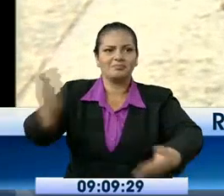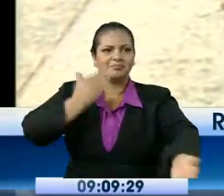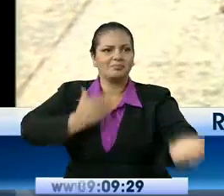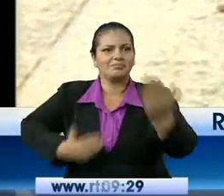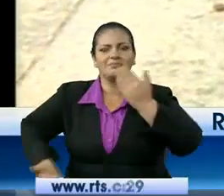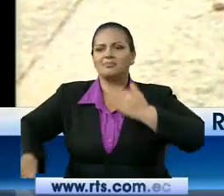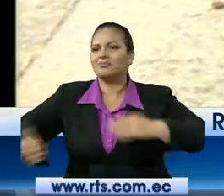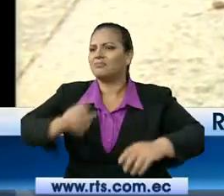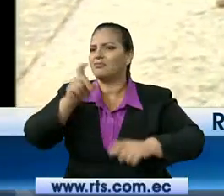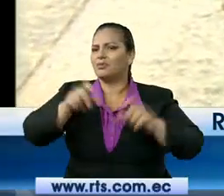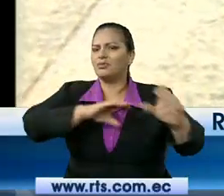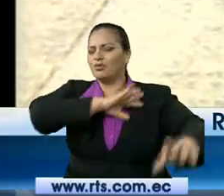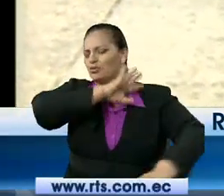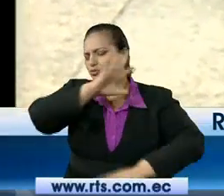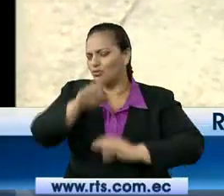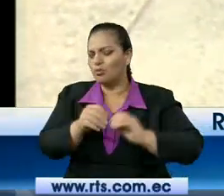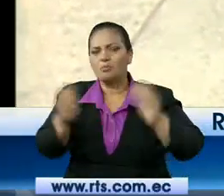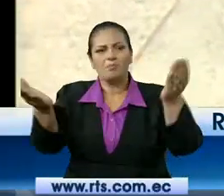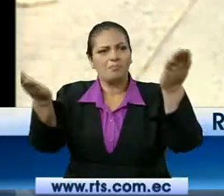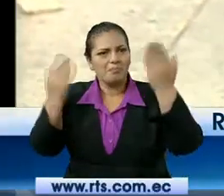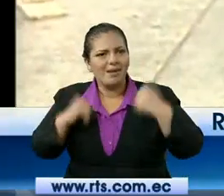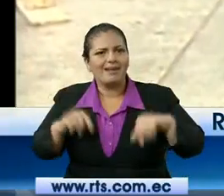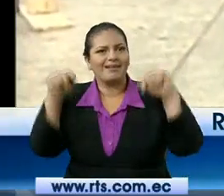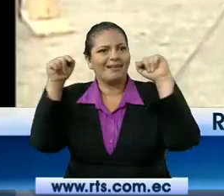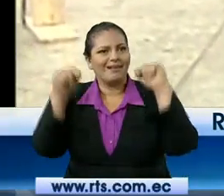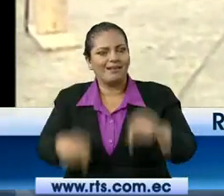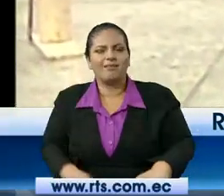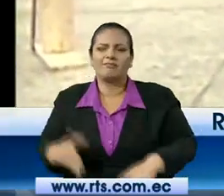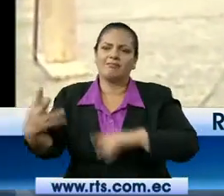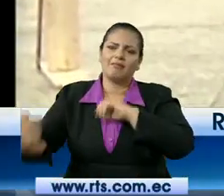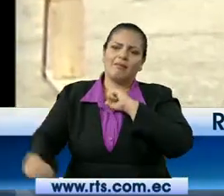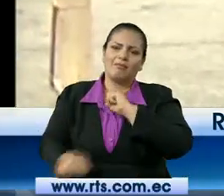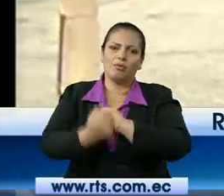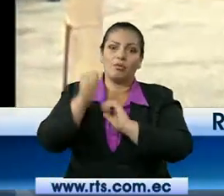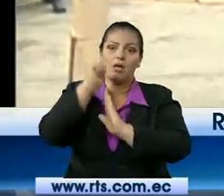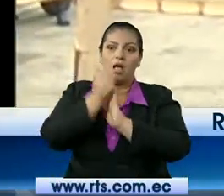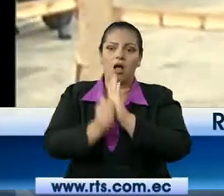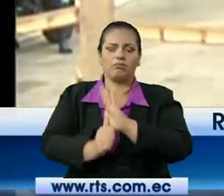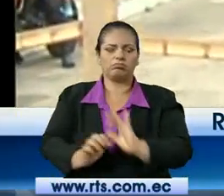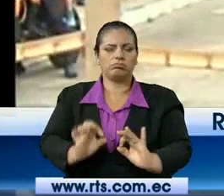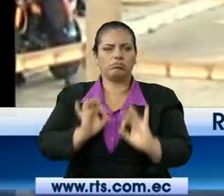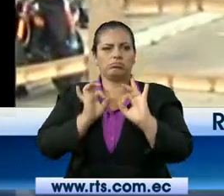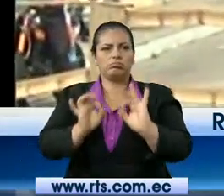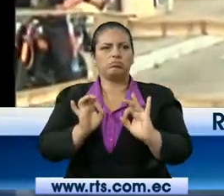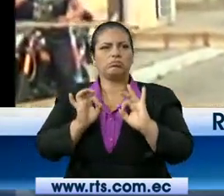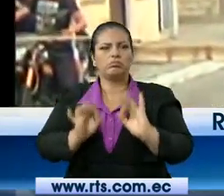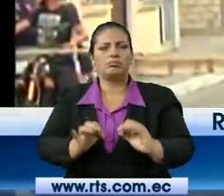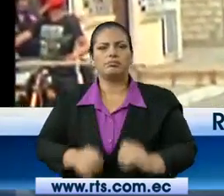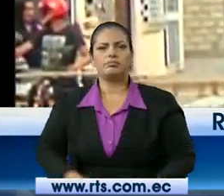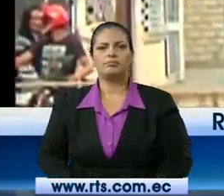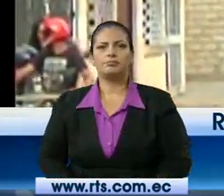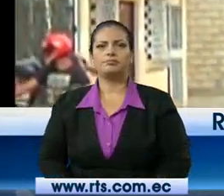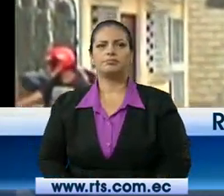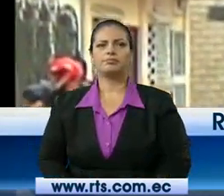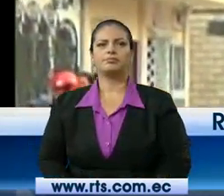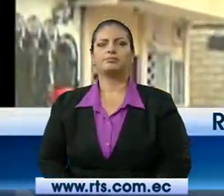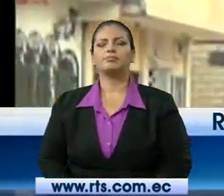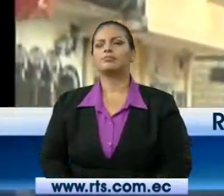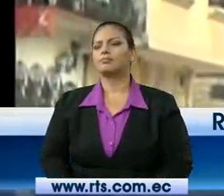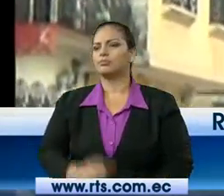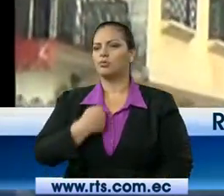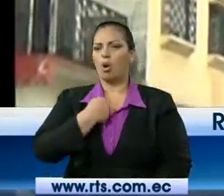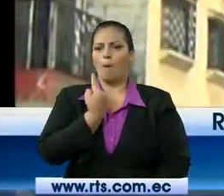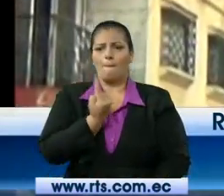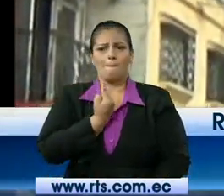Nájera, sino a todo el recorrido de los años gigantes, que apoyen este arte, que no dejen morir la tradición, que este arte, no tan solo yo, sino todos los artesanos que hacemos